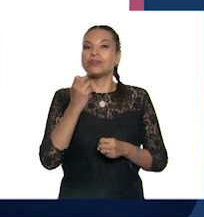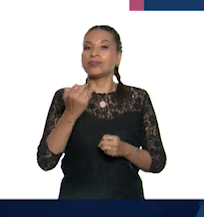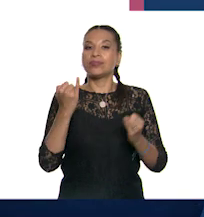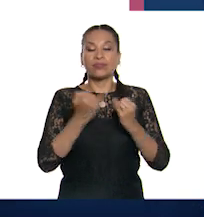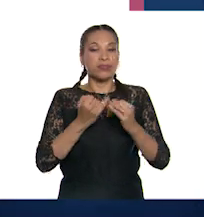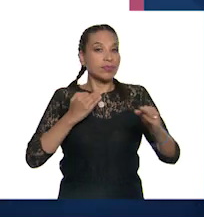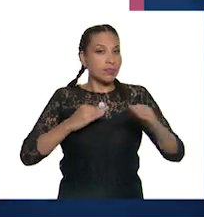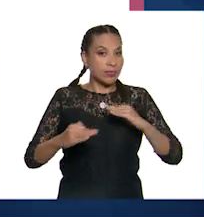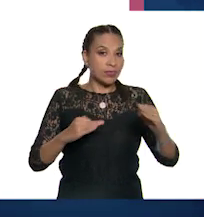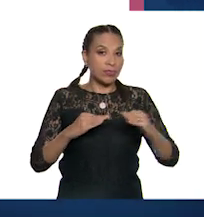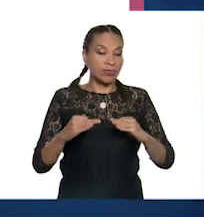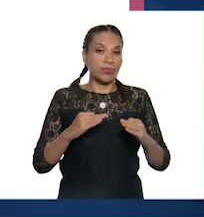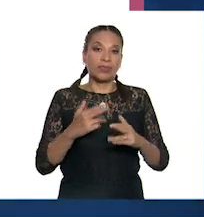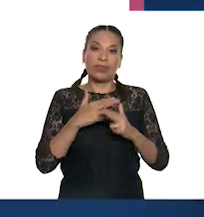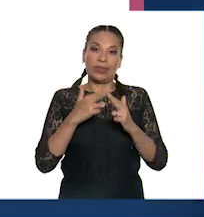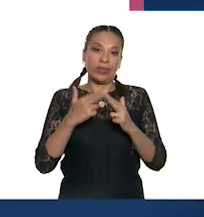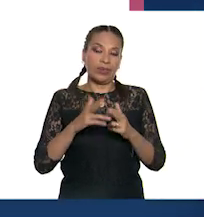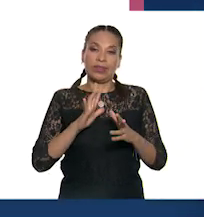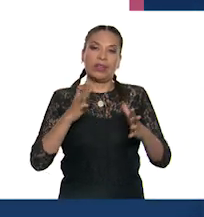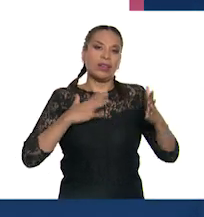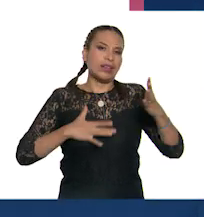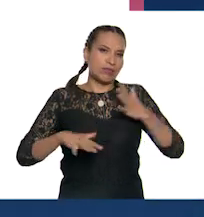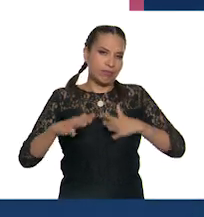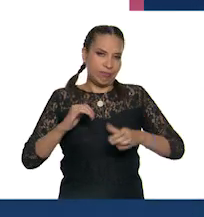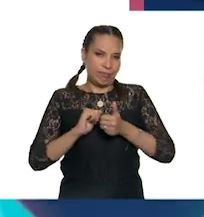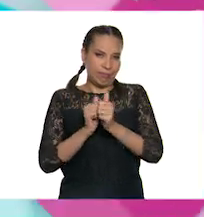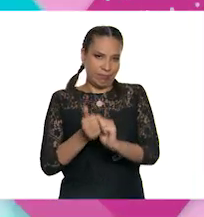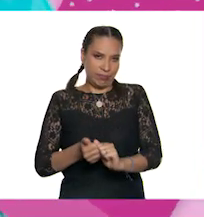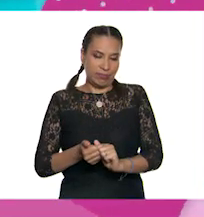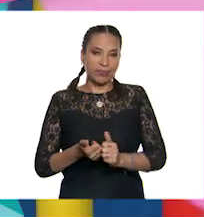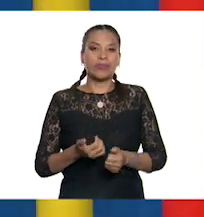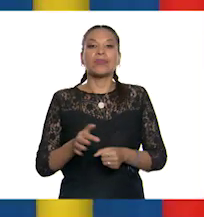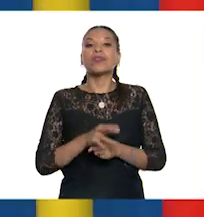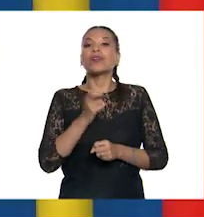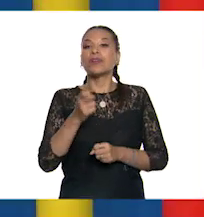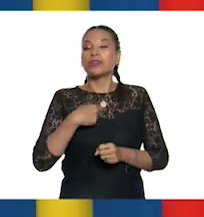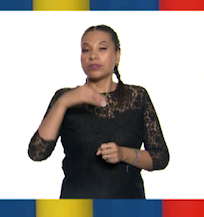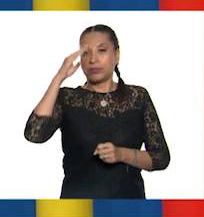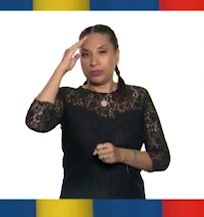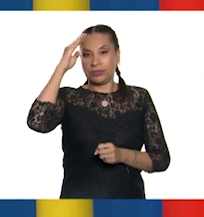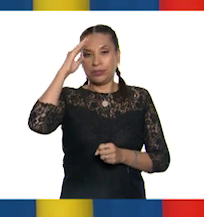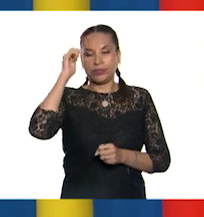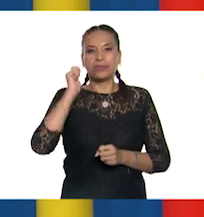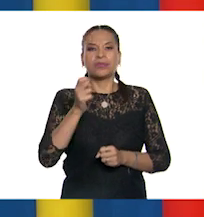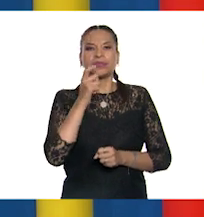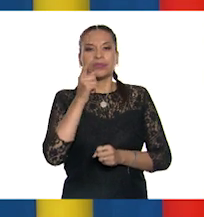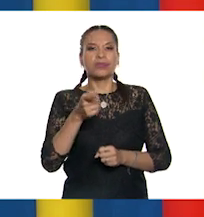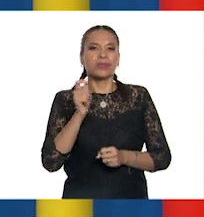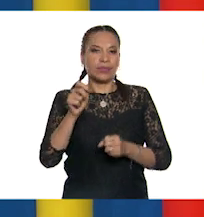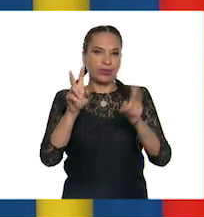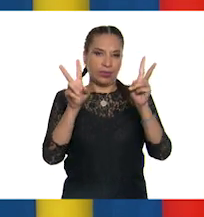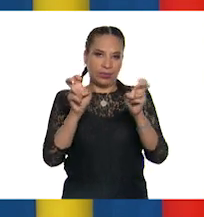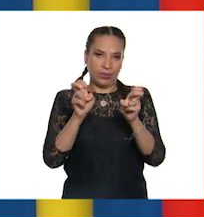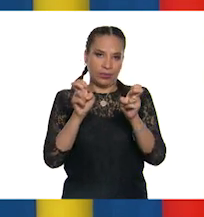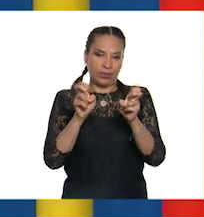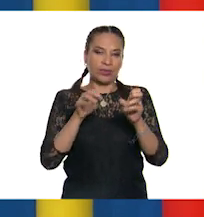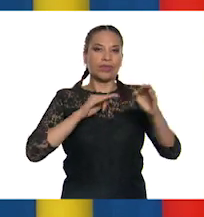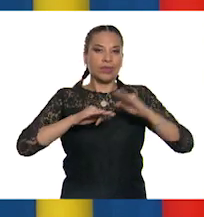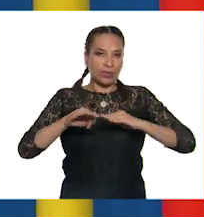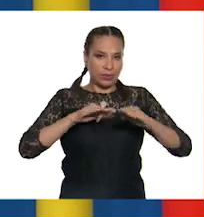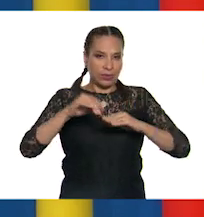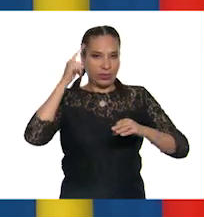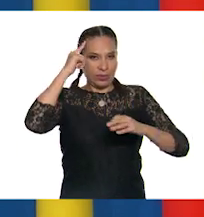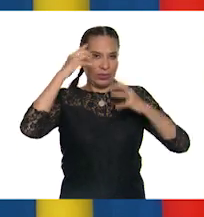visto trabajará hasta que lo aniquile la fatiga. Lo cual, según yo, se señala desde el título, que es